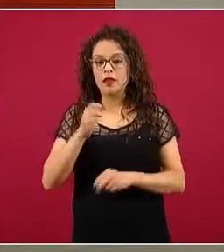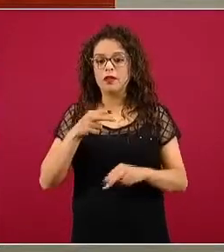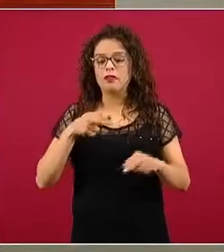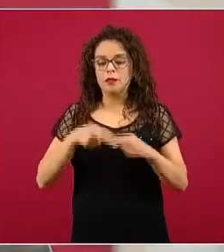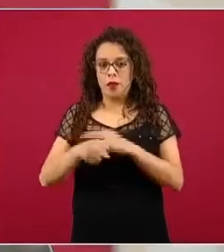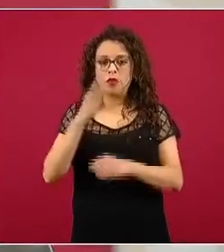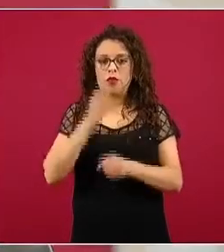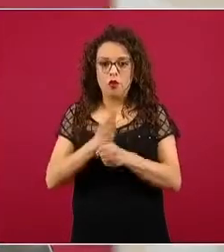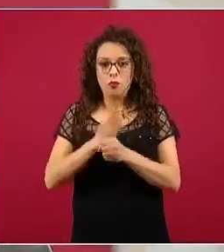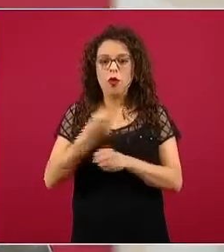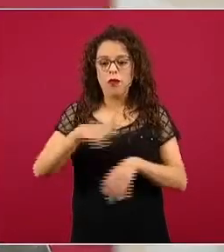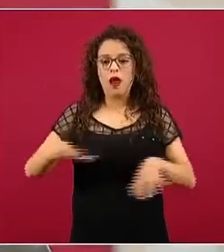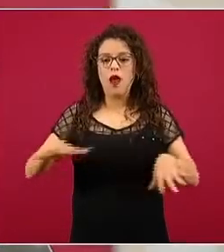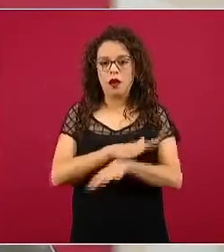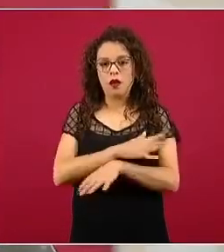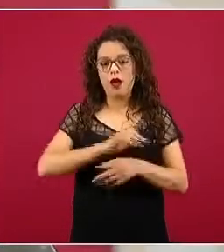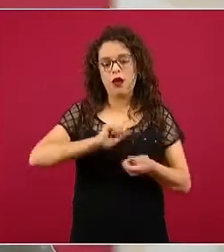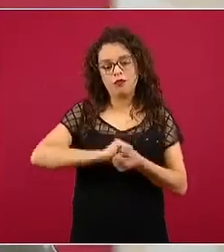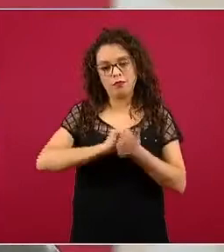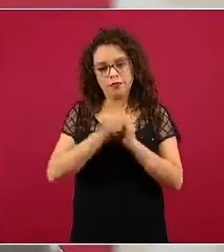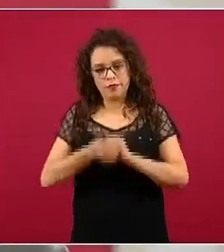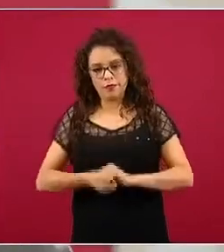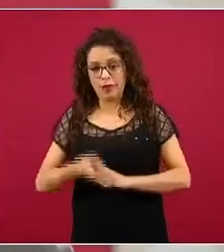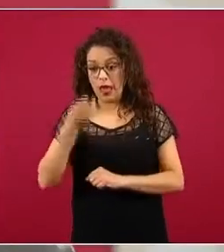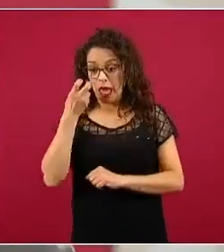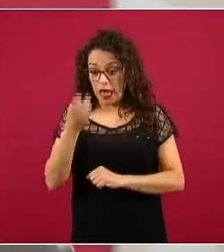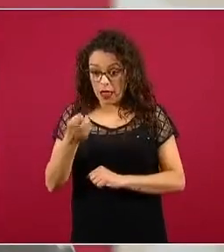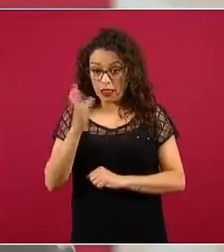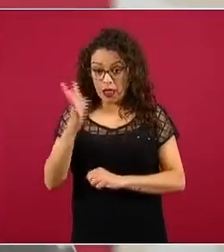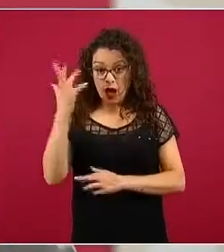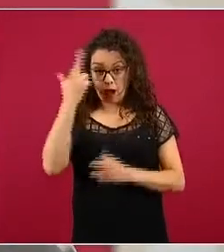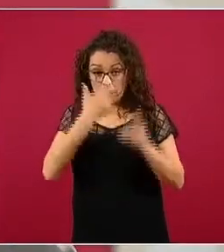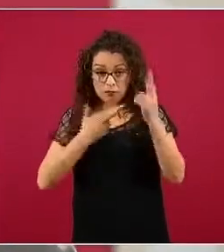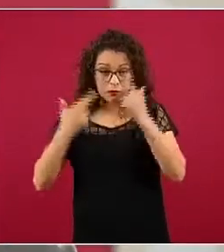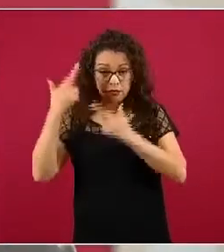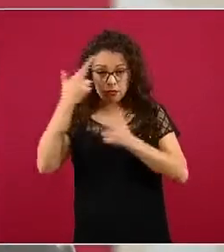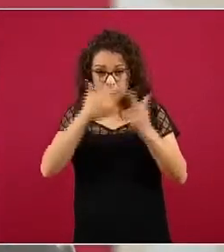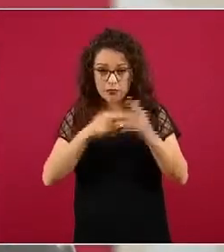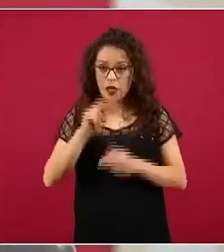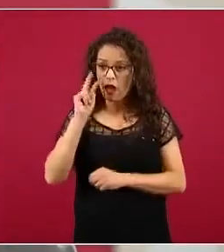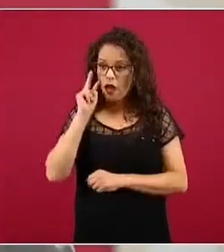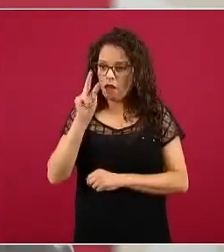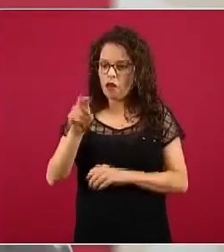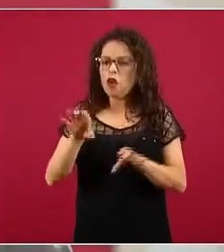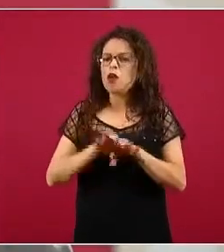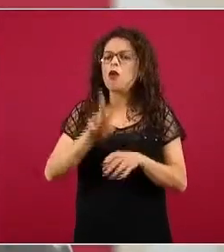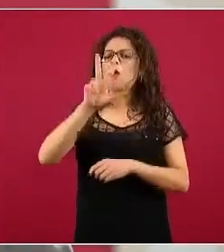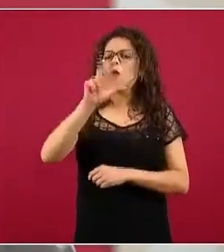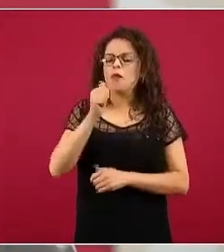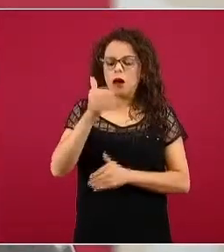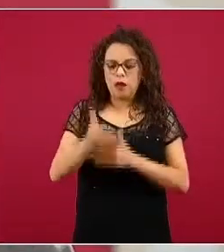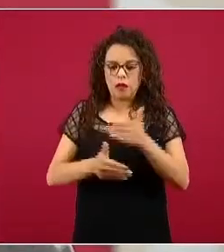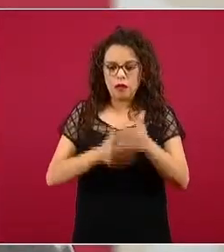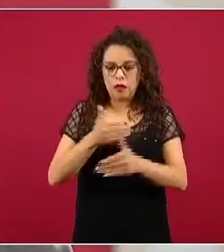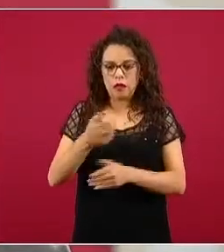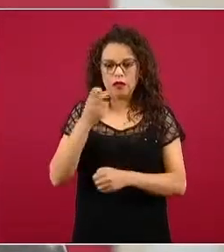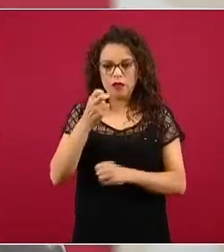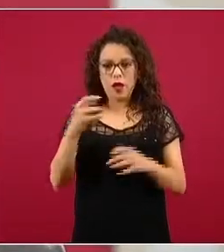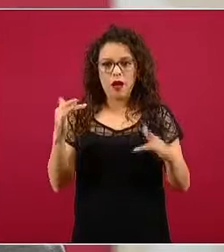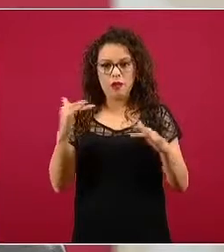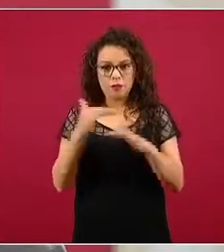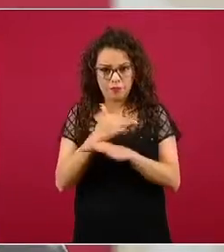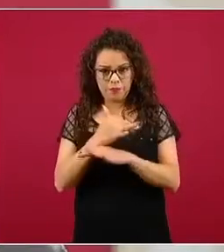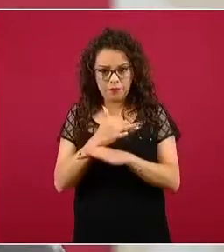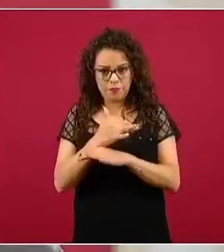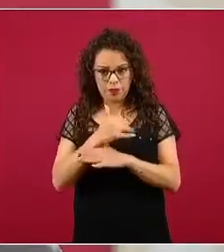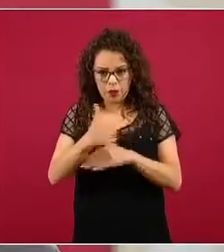ciclovía. Si es que después de esta evaluación, donde estamos viendo la evolución de la movilidad en toda la ciudad, se llegara a la